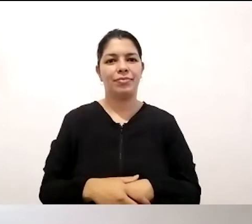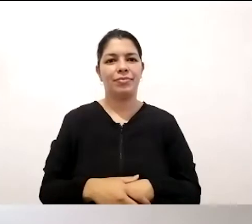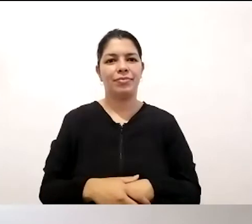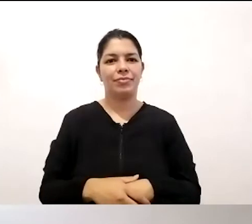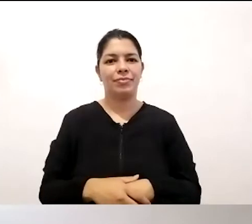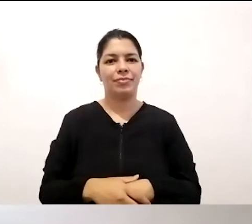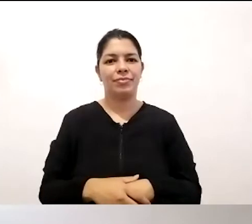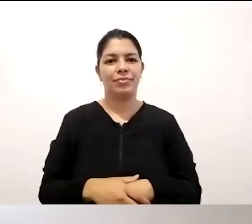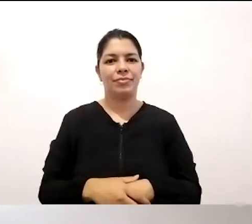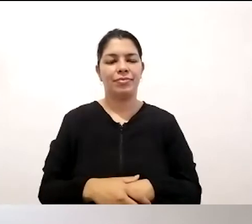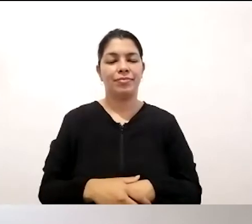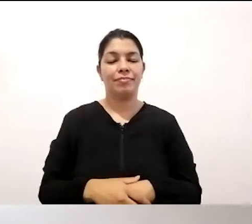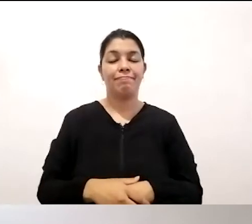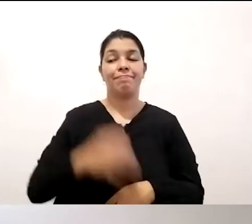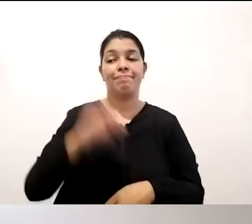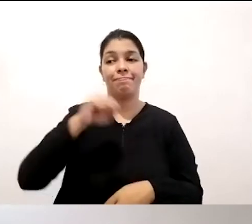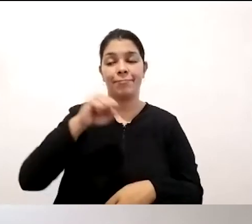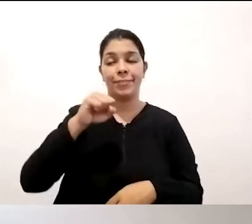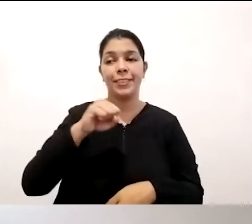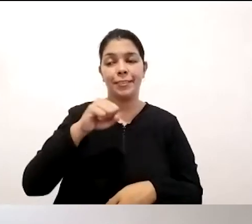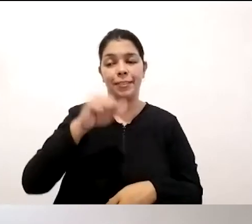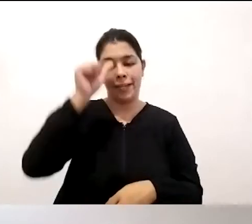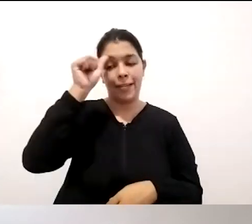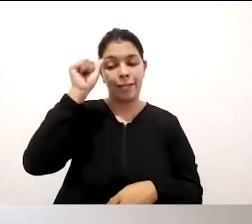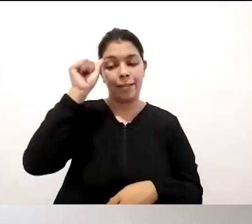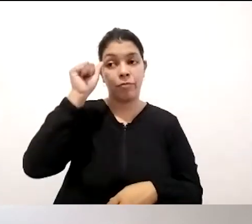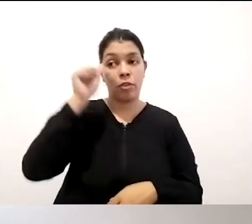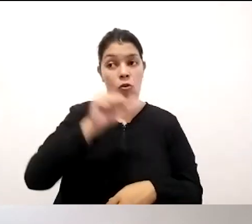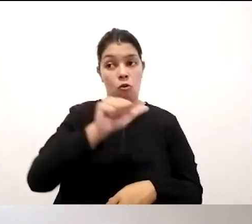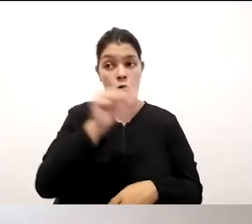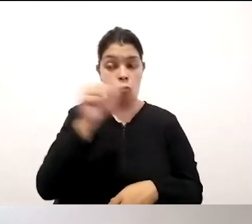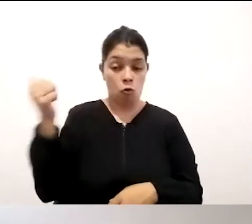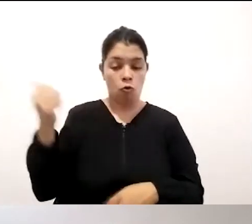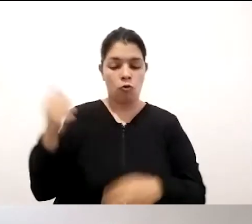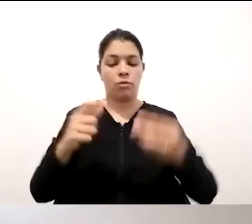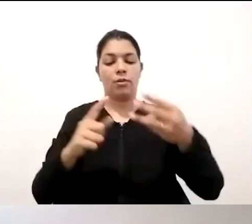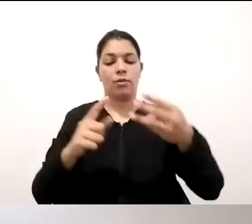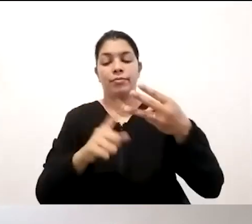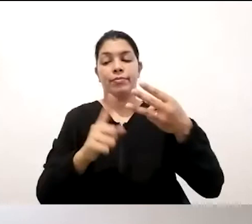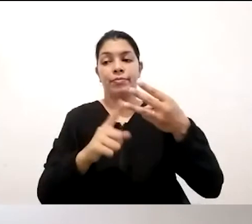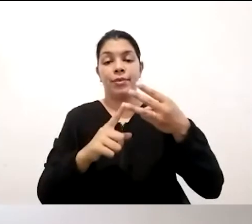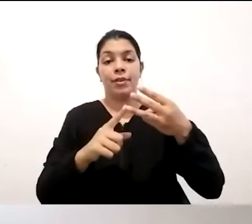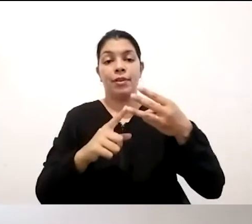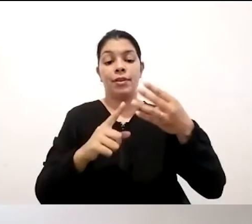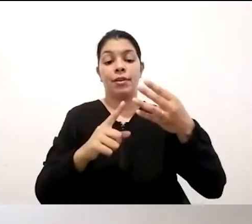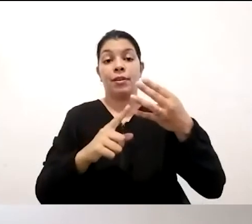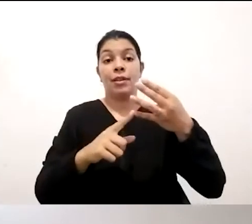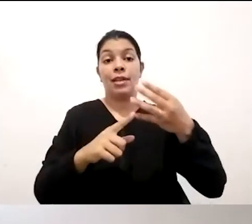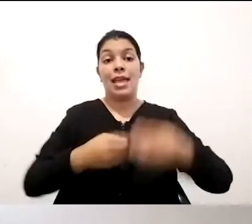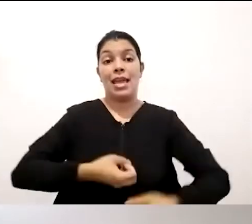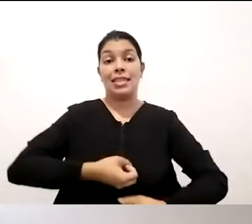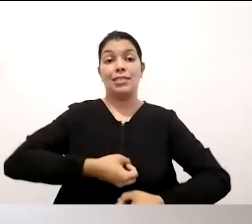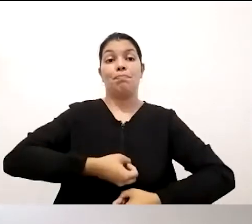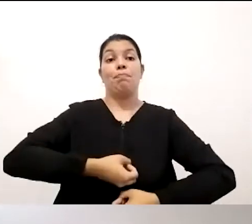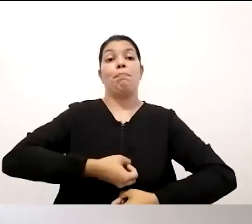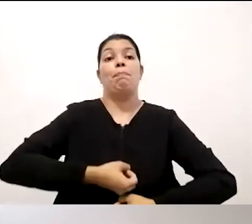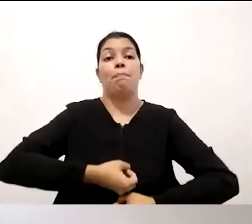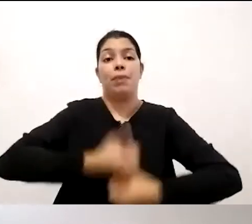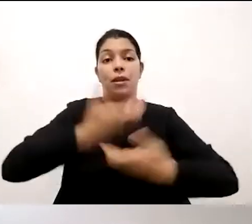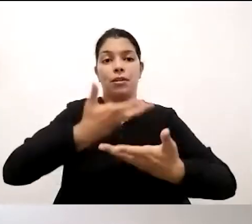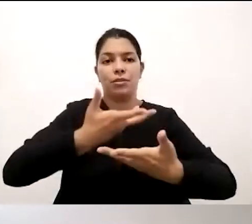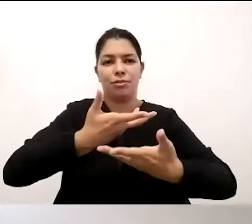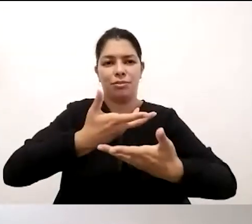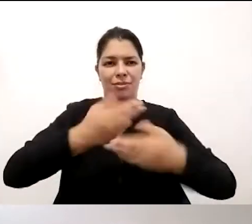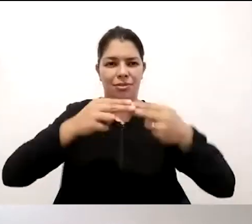Y en este mismo sentido, Angélica, existe otra que se llama expresión de género. Esto hace referencia a la forma en que